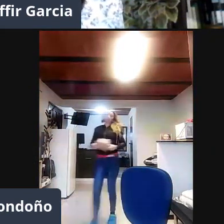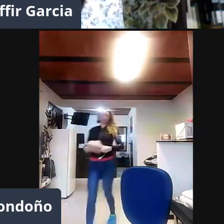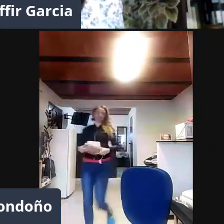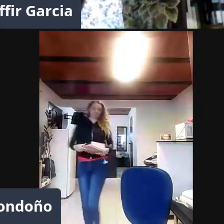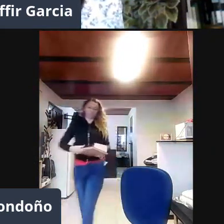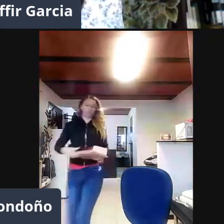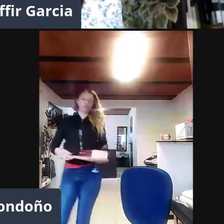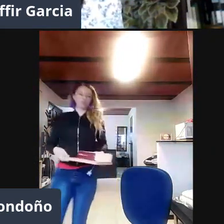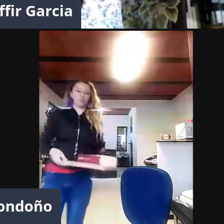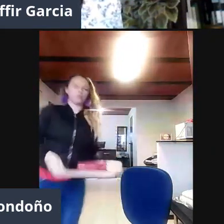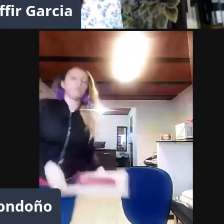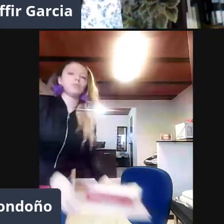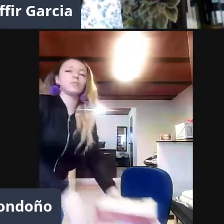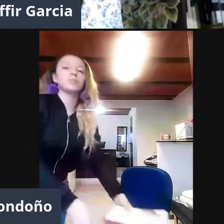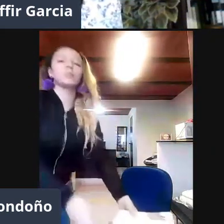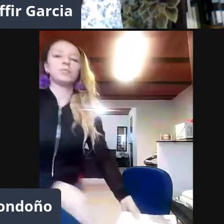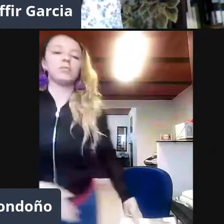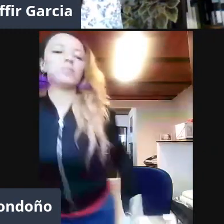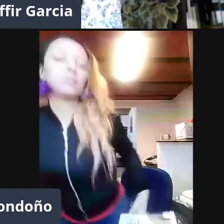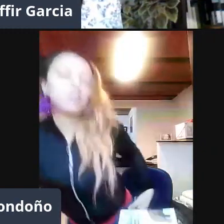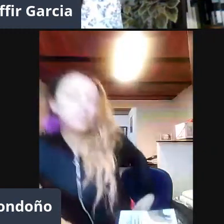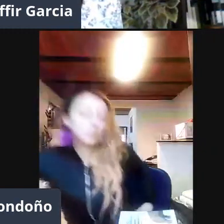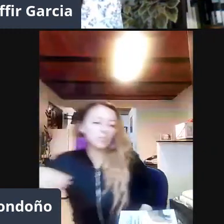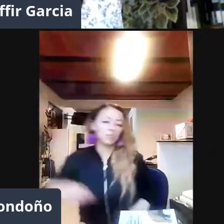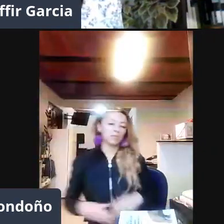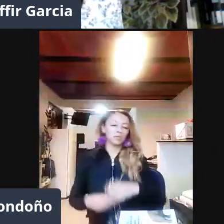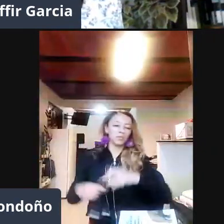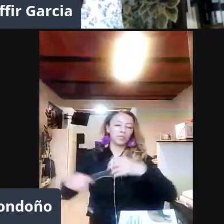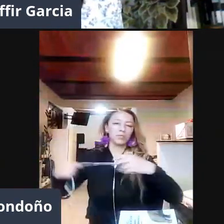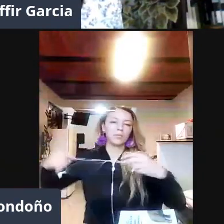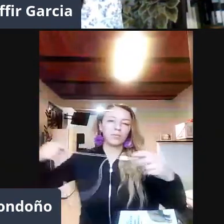el día en la última